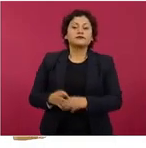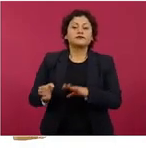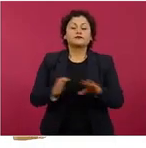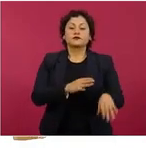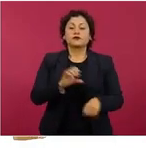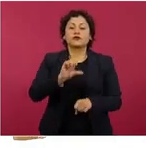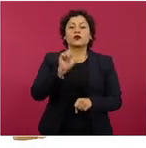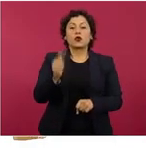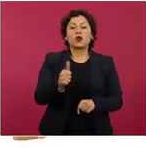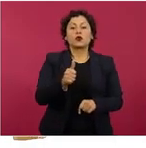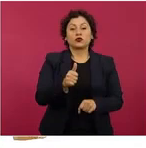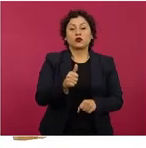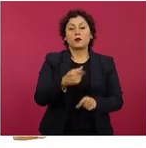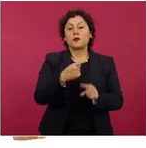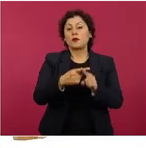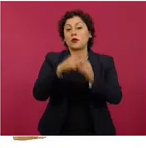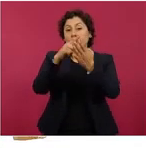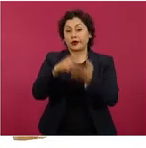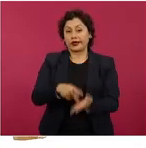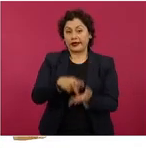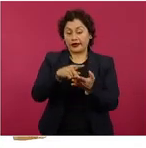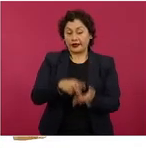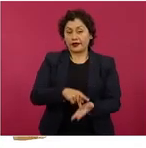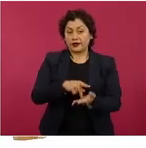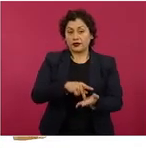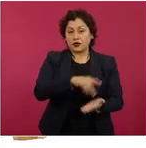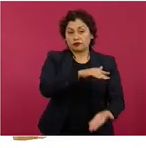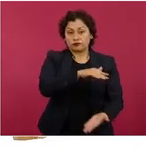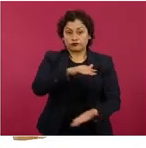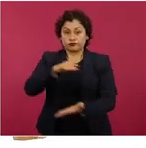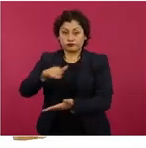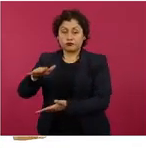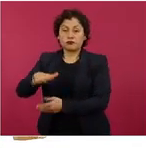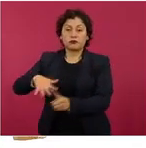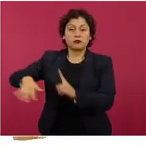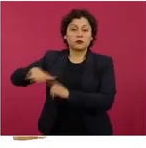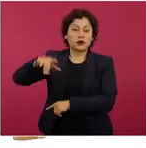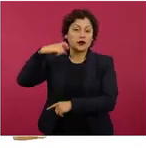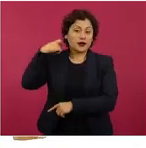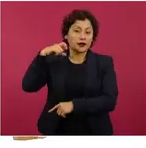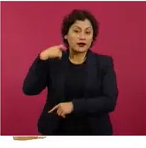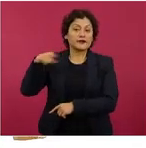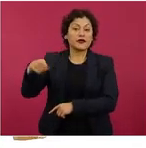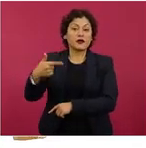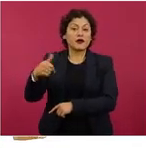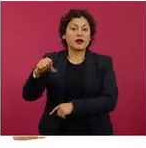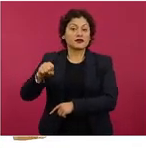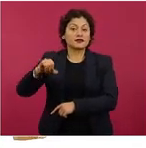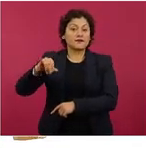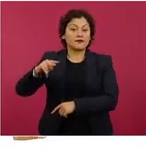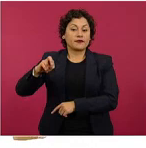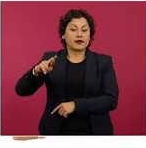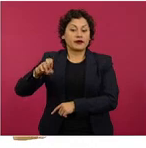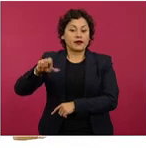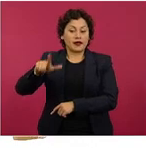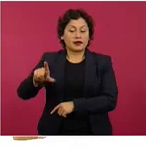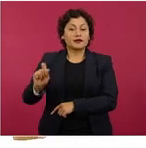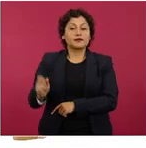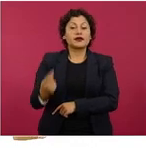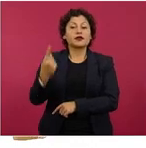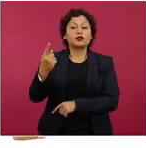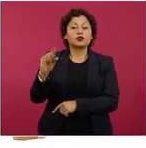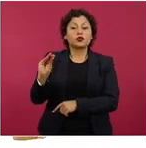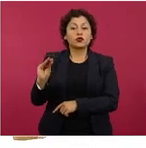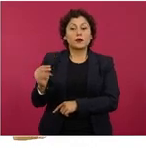por kilo. Otra vez en Ezequiel Montes, en Querétaro, Gas Imperial, 21 pesos 92